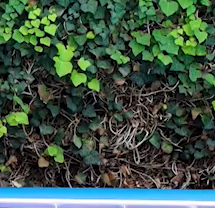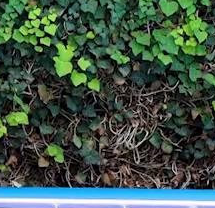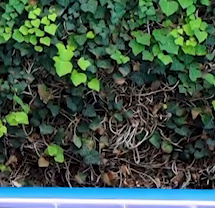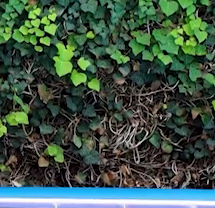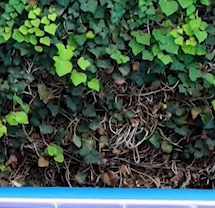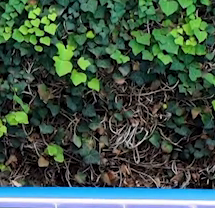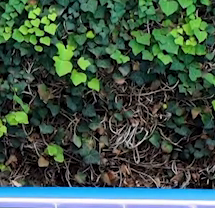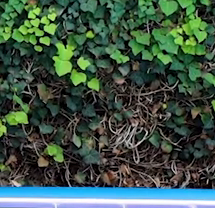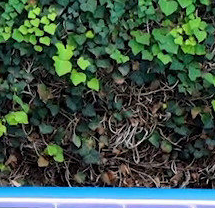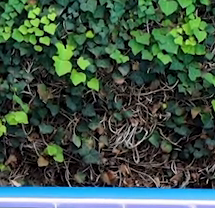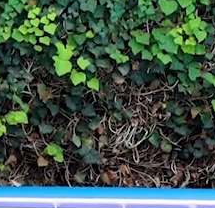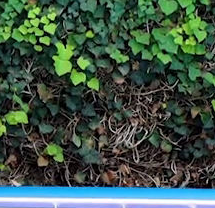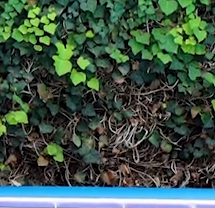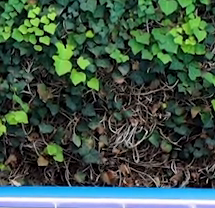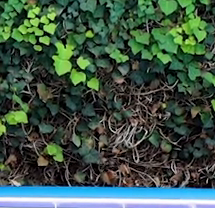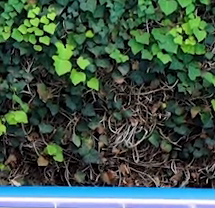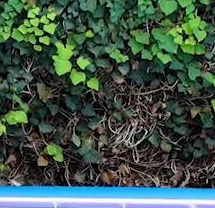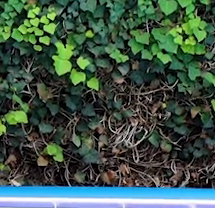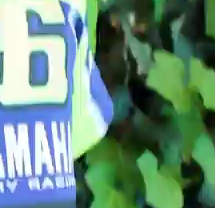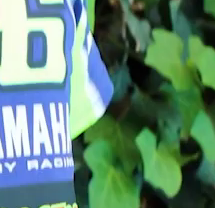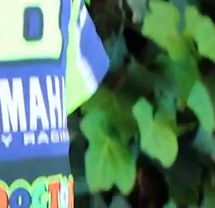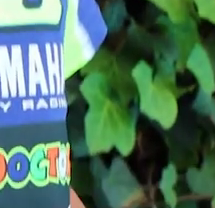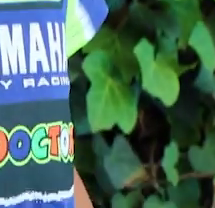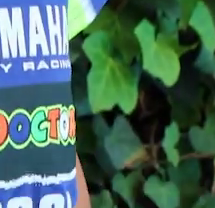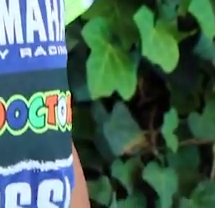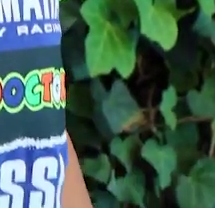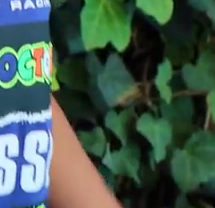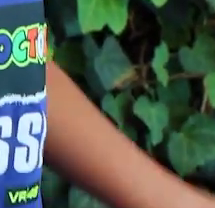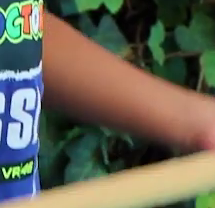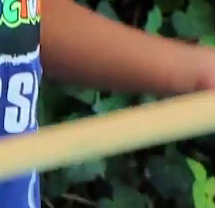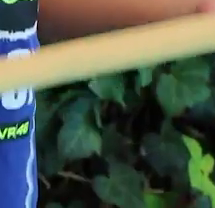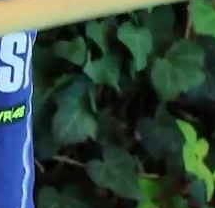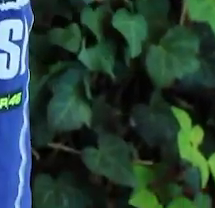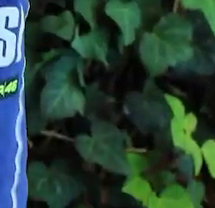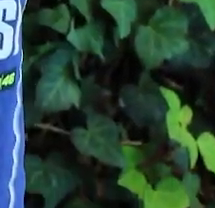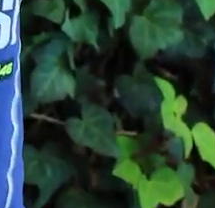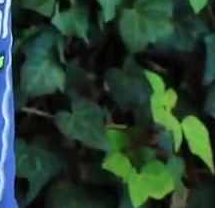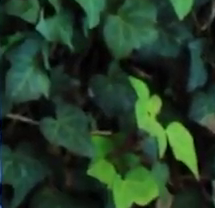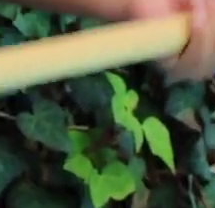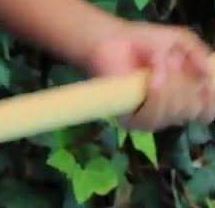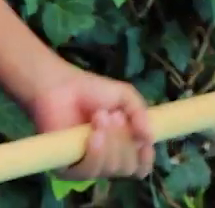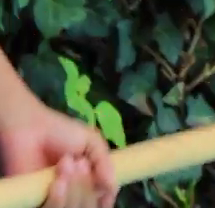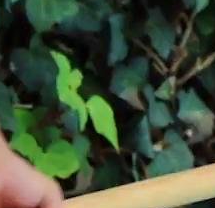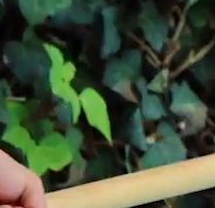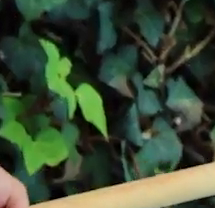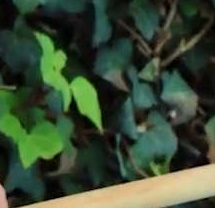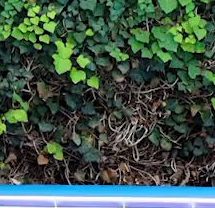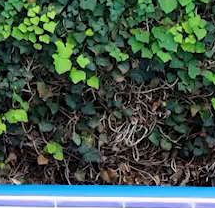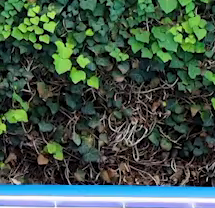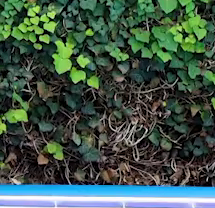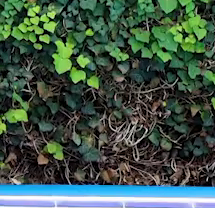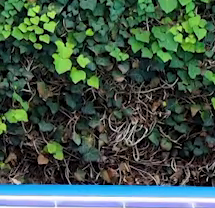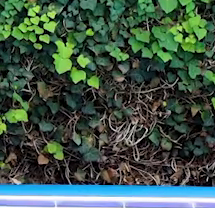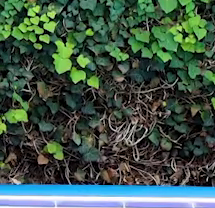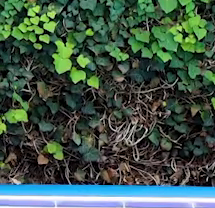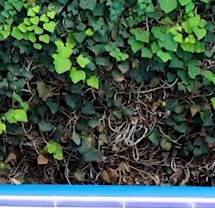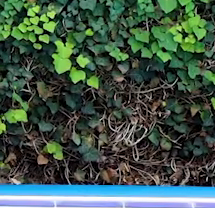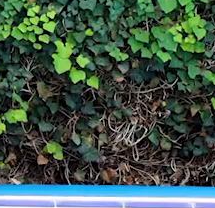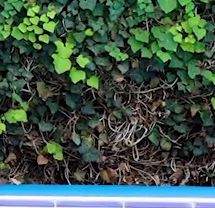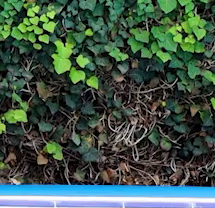grados bien espalda derecha respiramos dos más